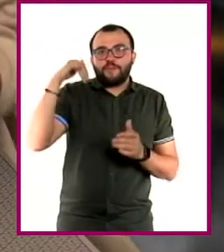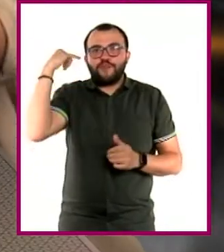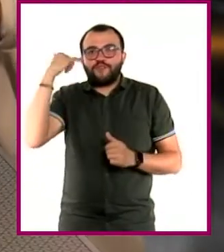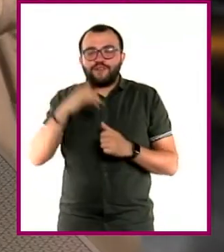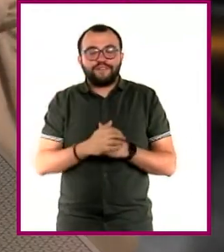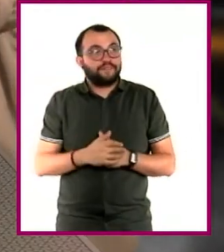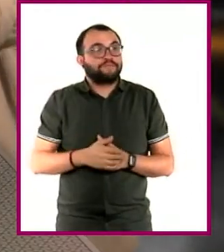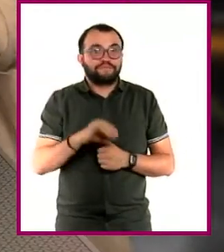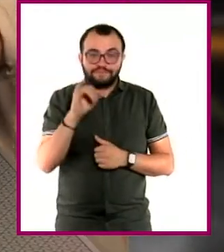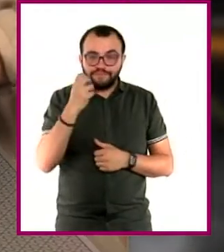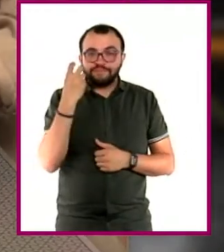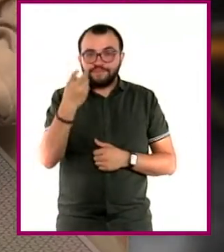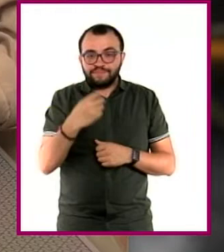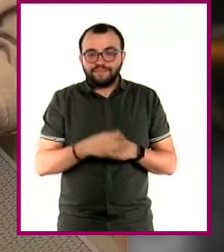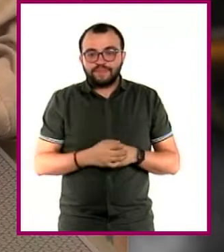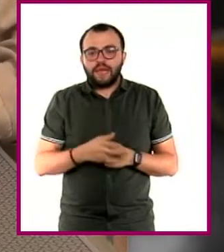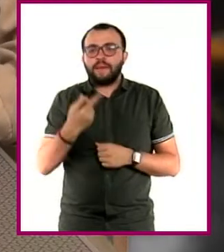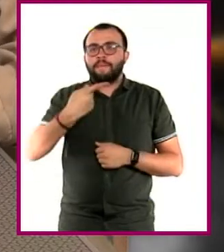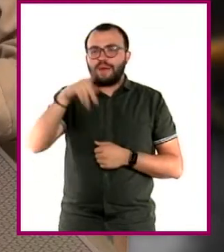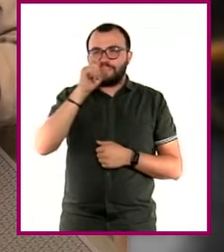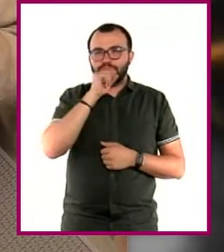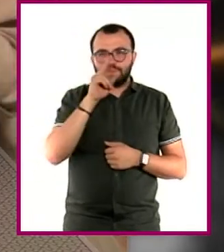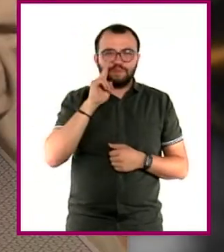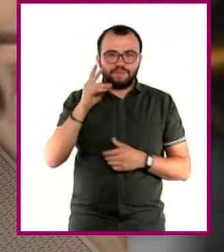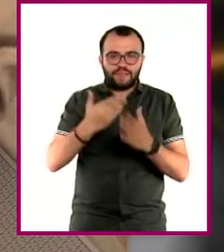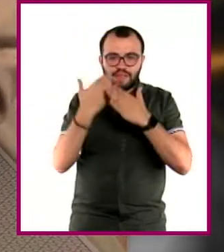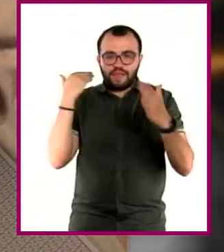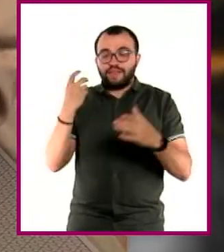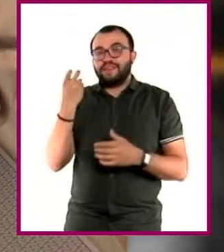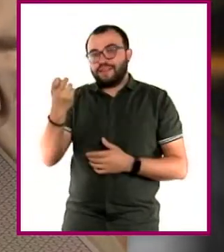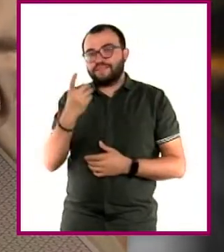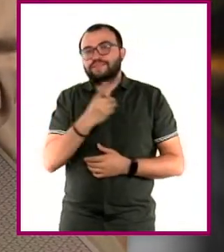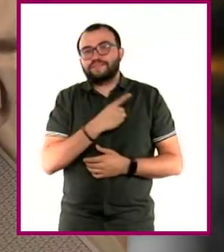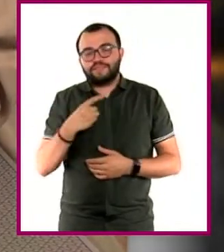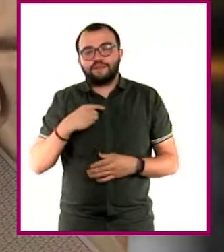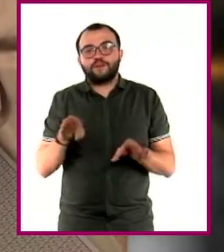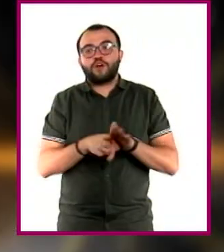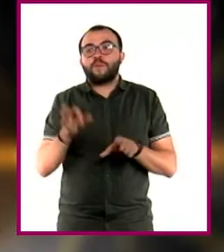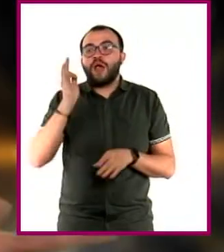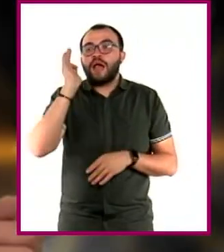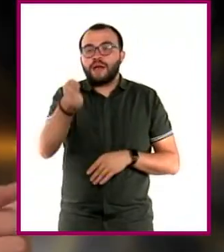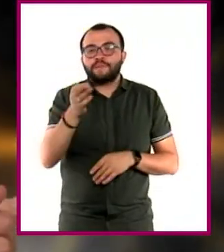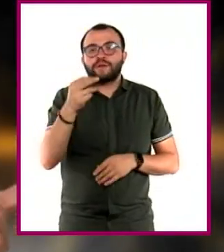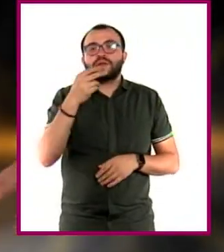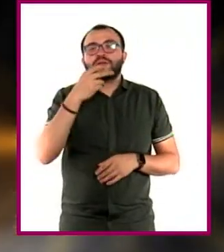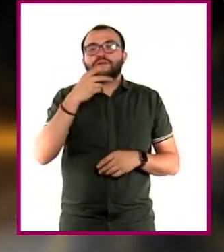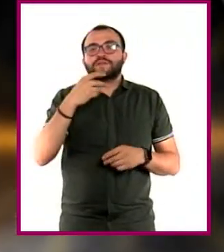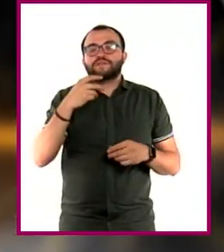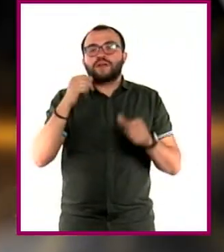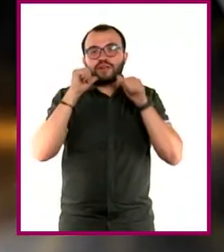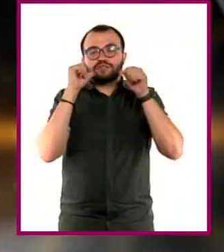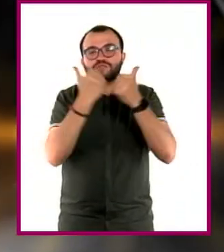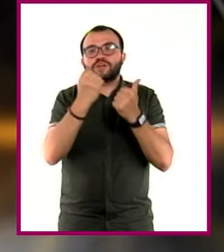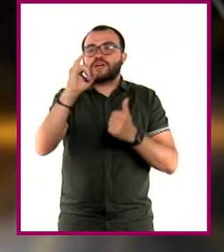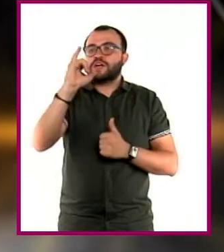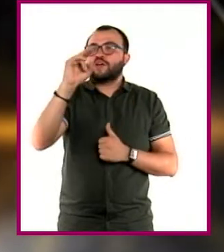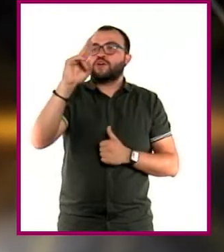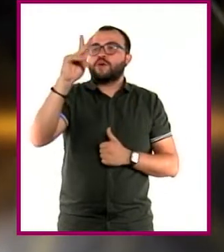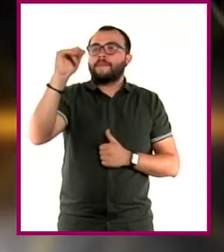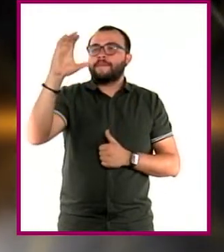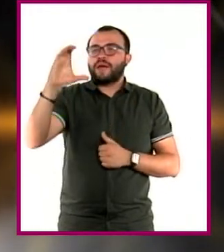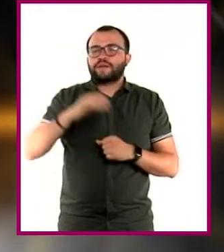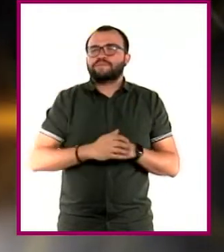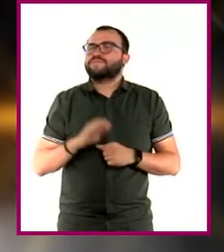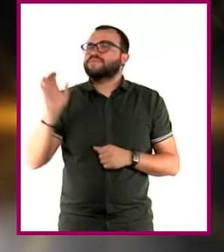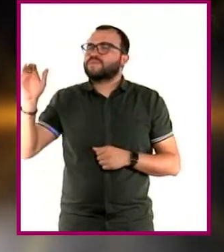Pues sí, pero como vimos antes, eso lo tendría que aprobar la IUPAC. Oye, ¿y con un ciclotrón